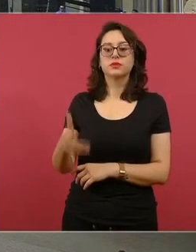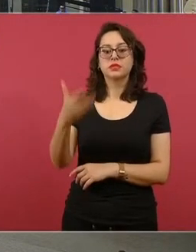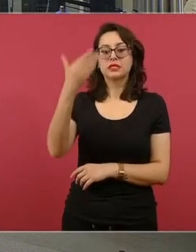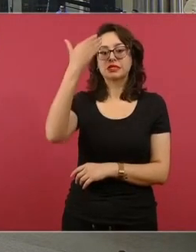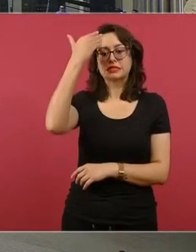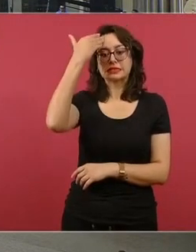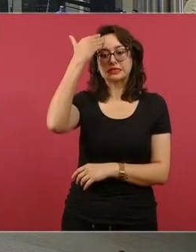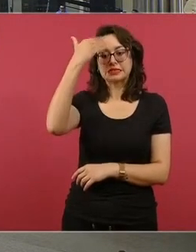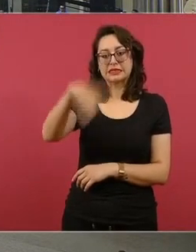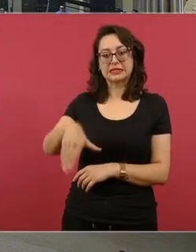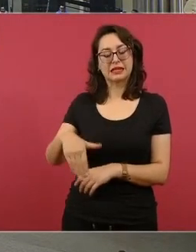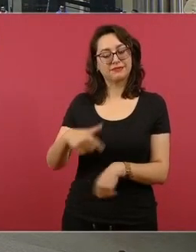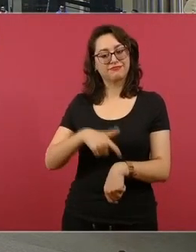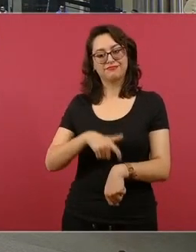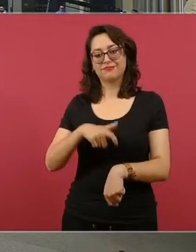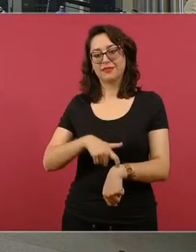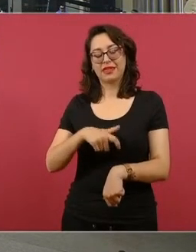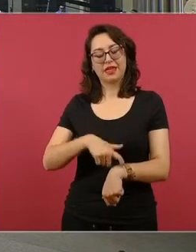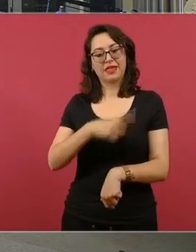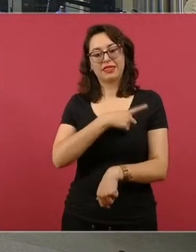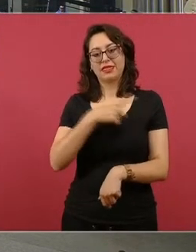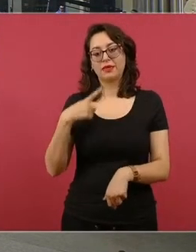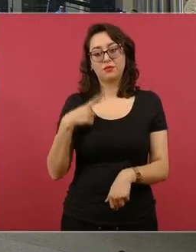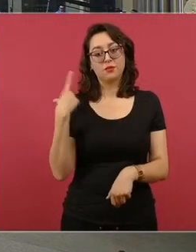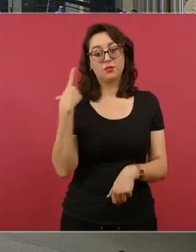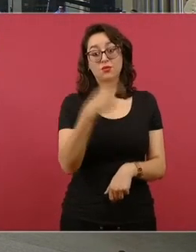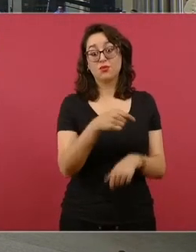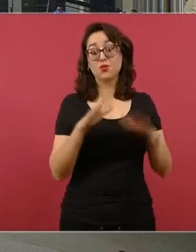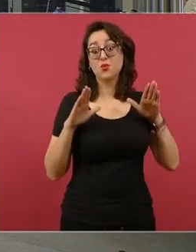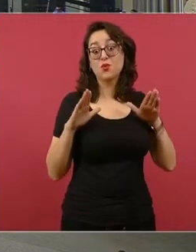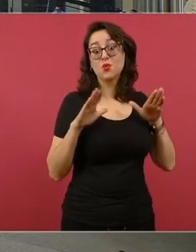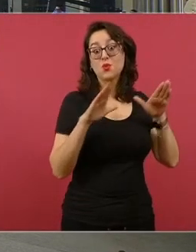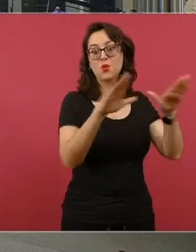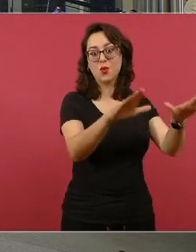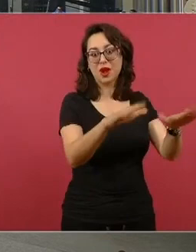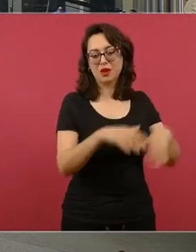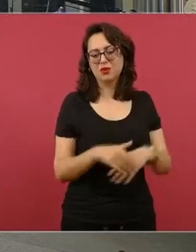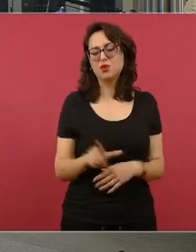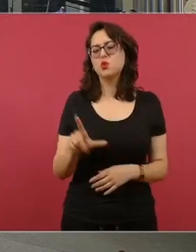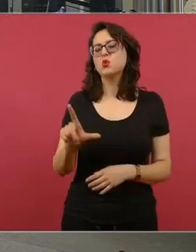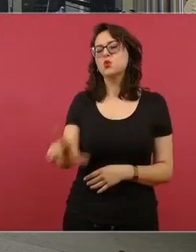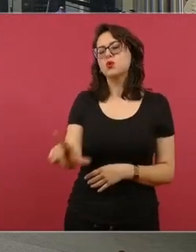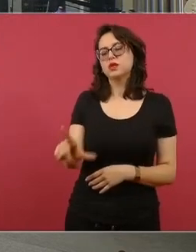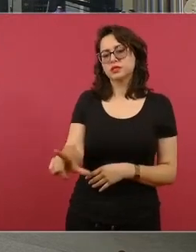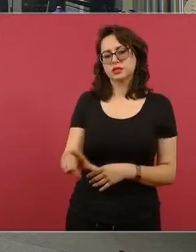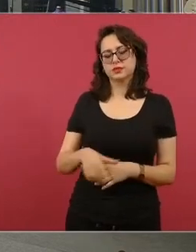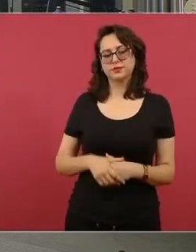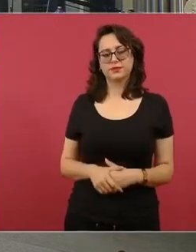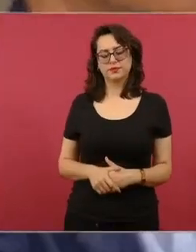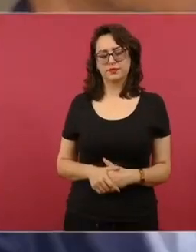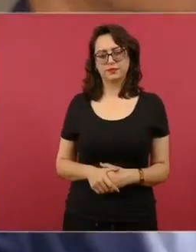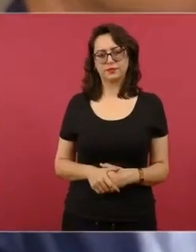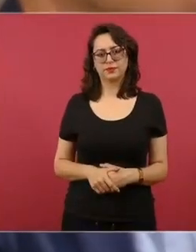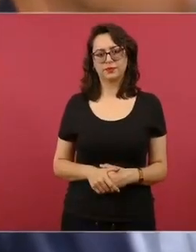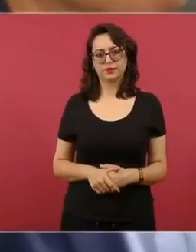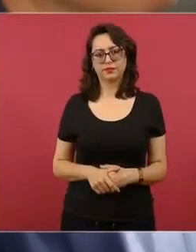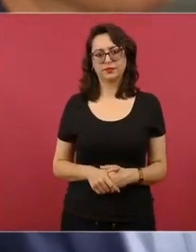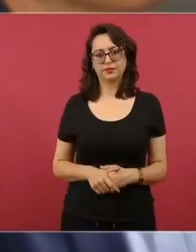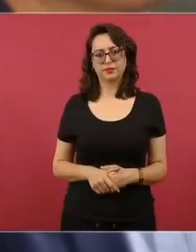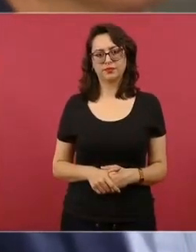¿sabes? Me tengo que ir, sale el vuelo. Sí. Sí, me